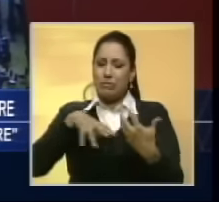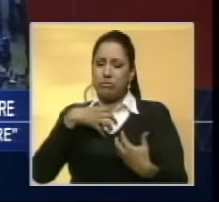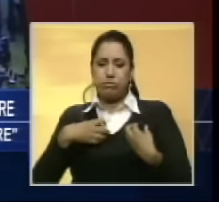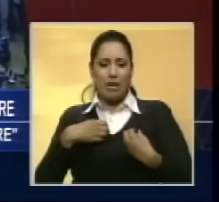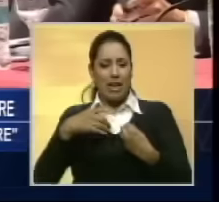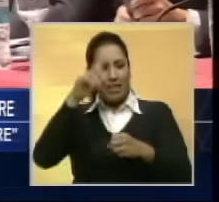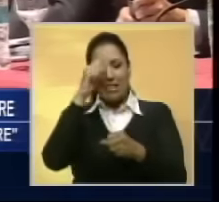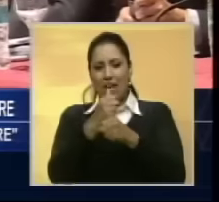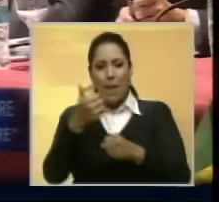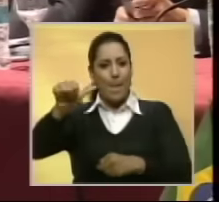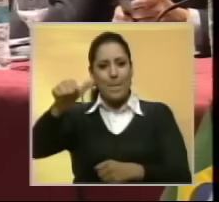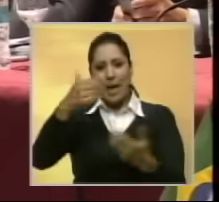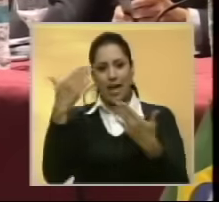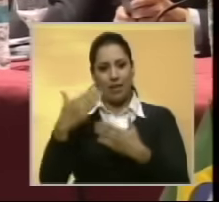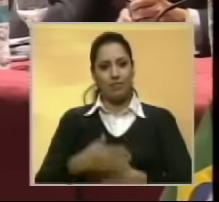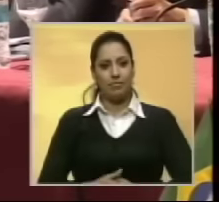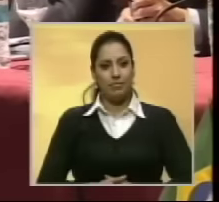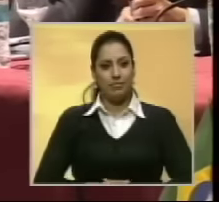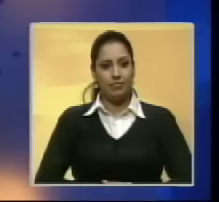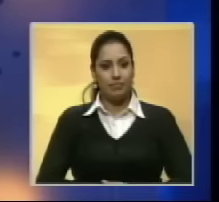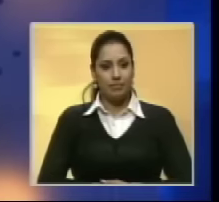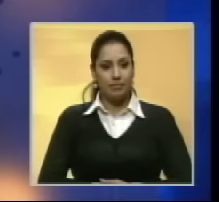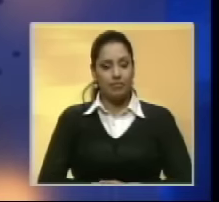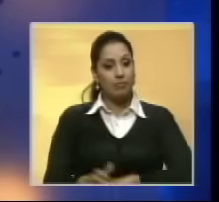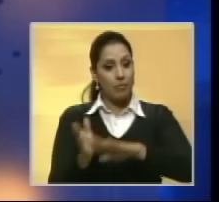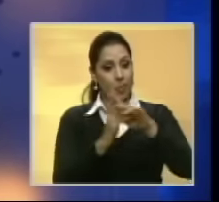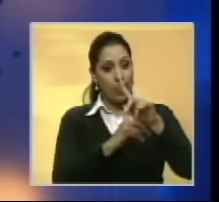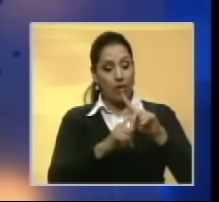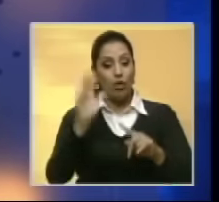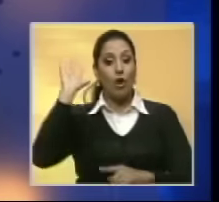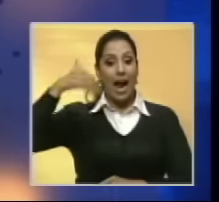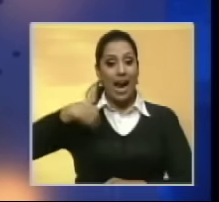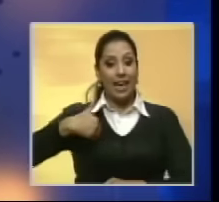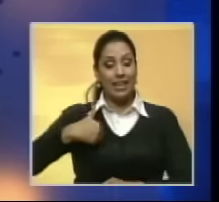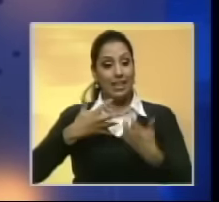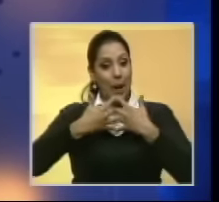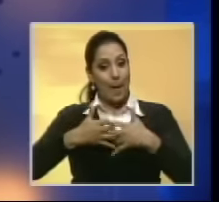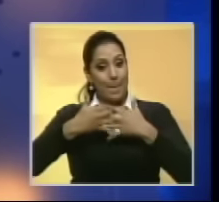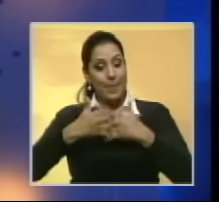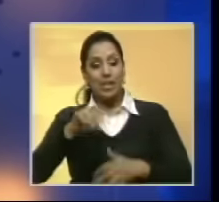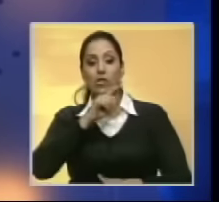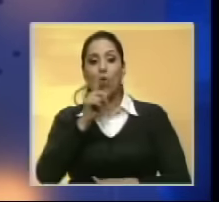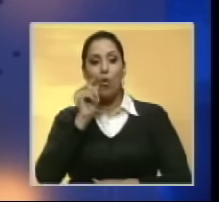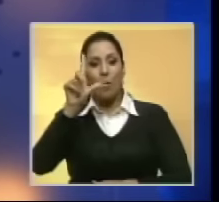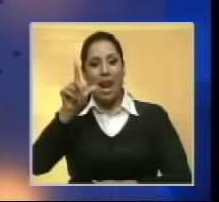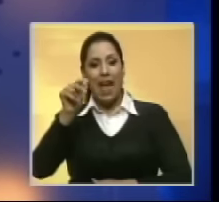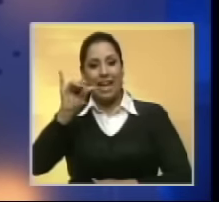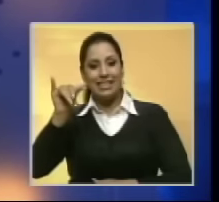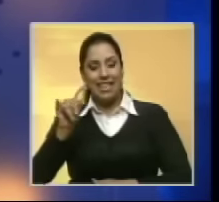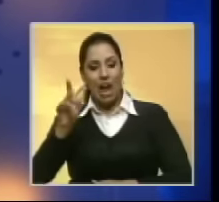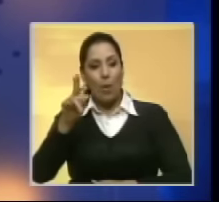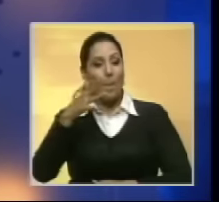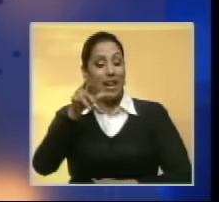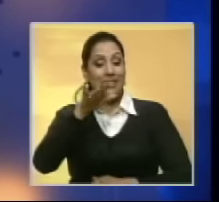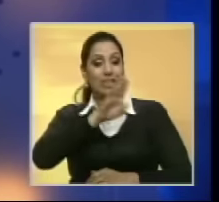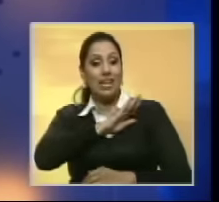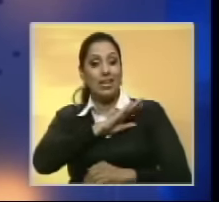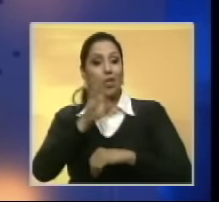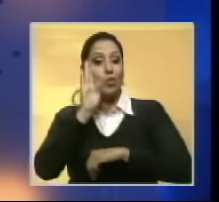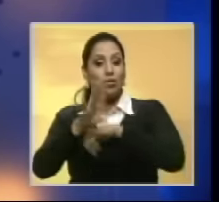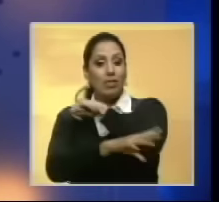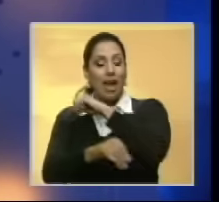para el funcionamiento de la organización. En Argentina, el empresario Lázaro Báez, quien es acusado por presunto lavado de